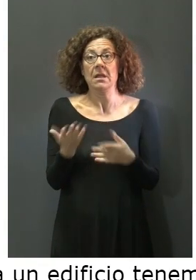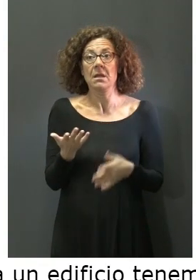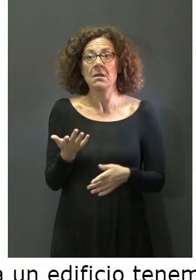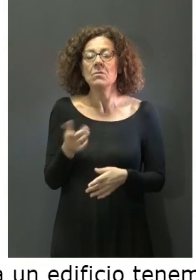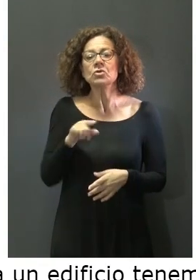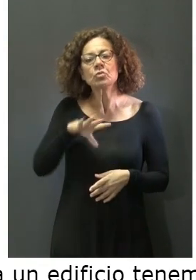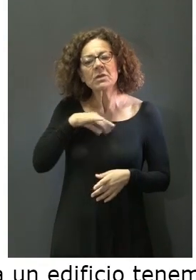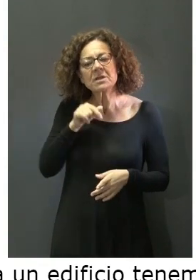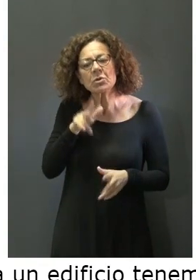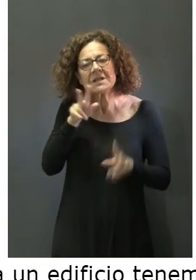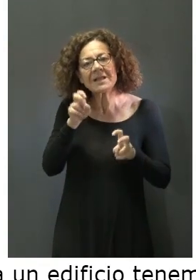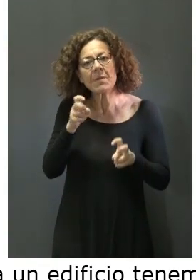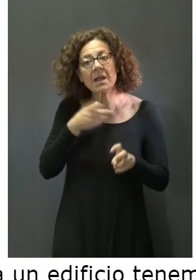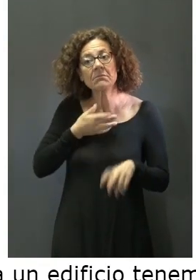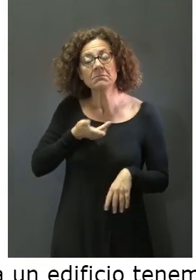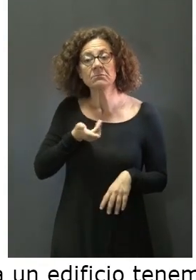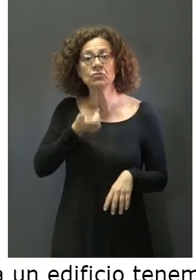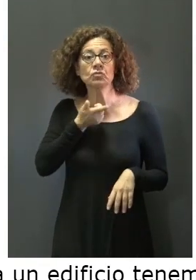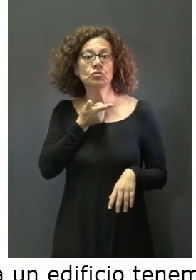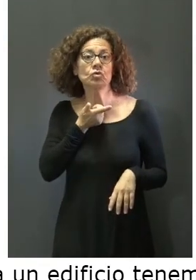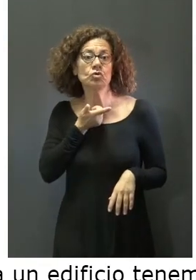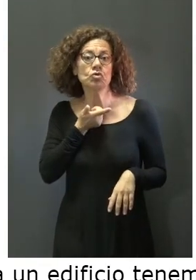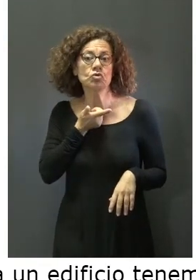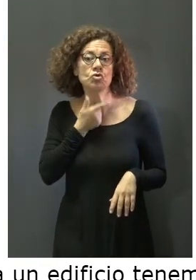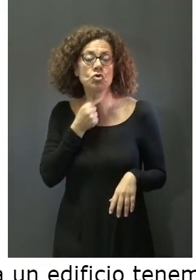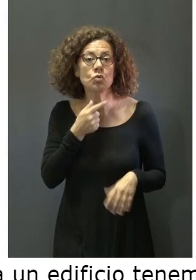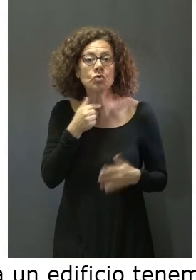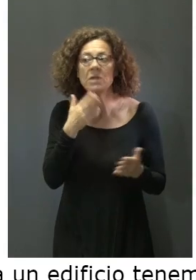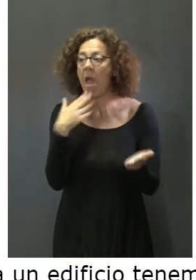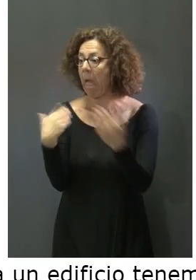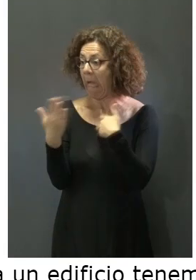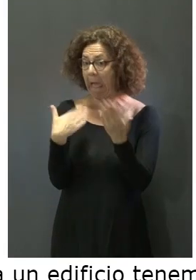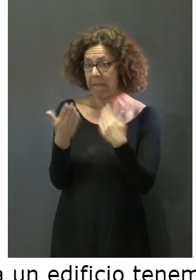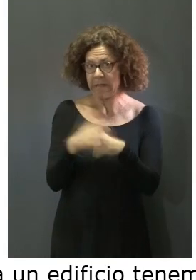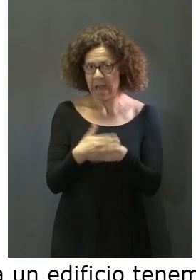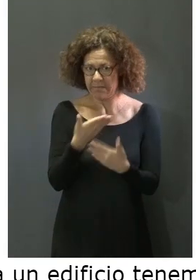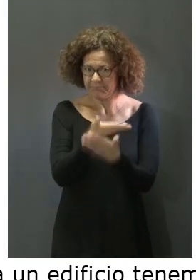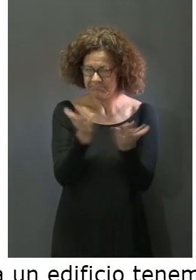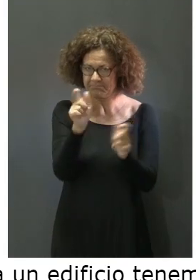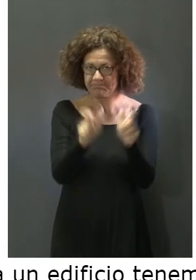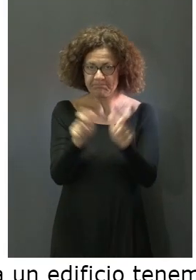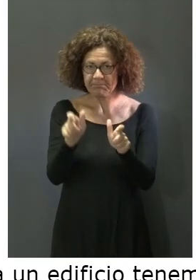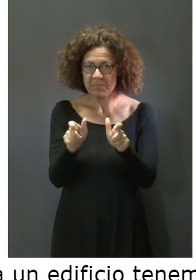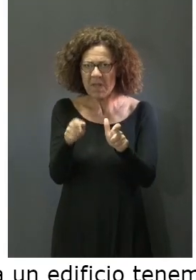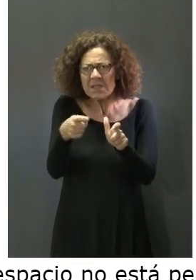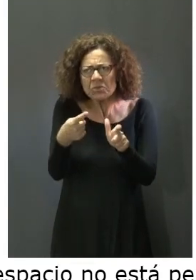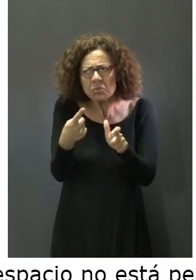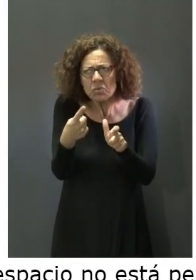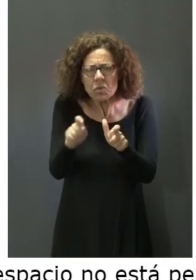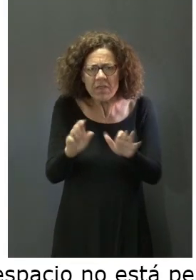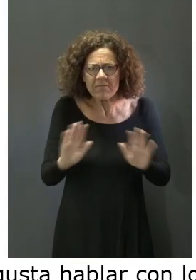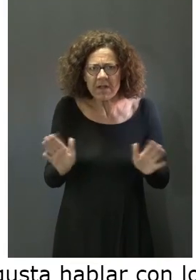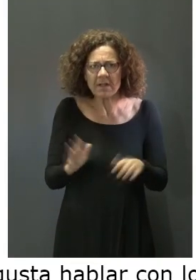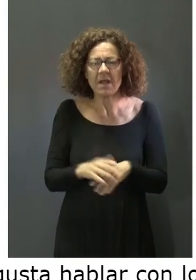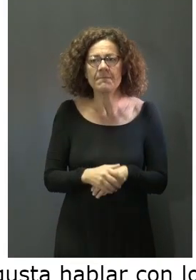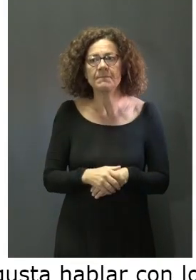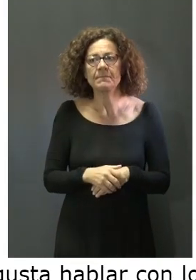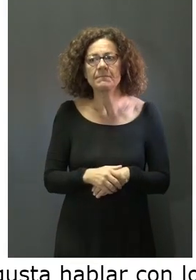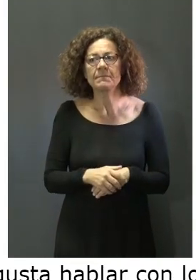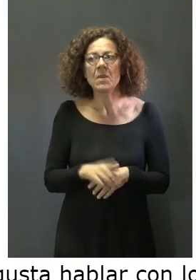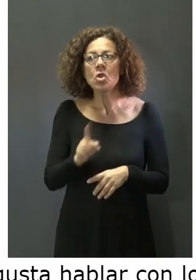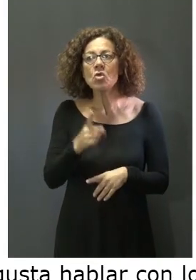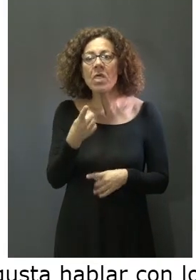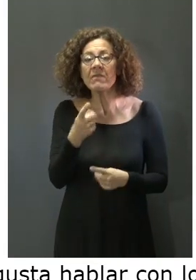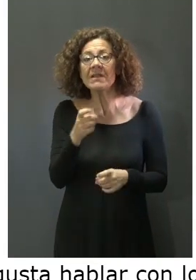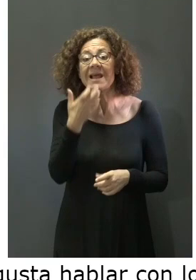el tema este de que nos gusta hablar, ¿no? con los demás, ¿no? Y no debería de ser así, no debería de ser que